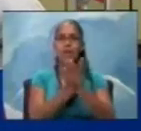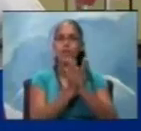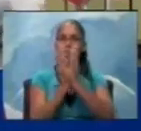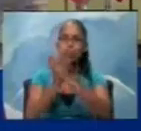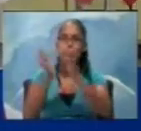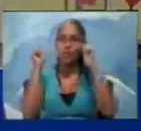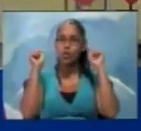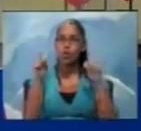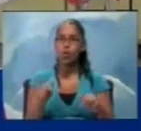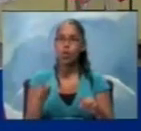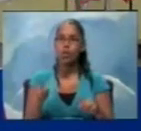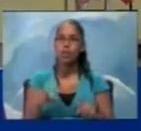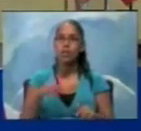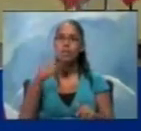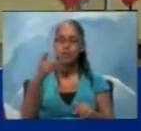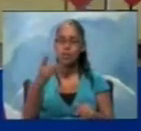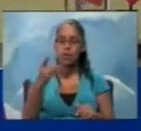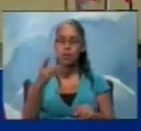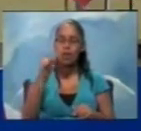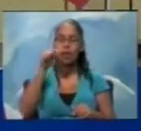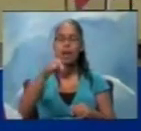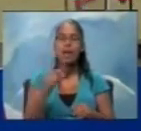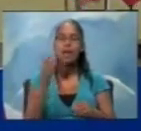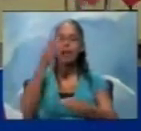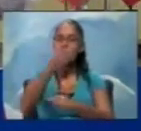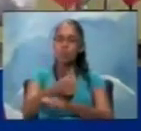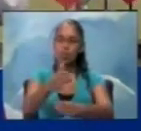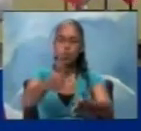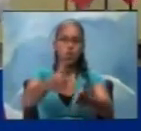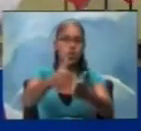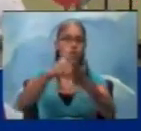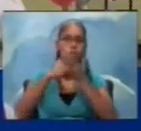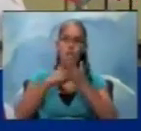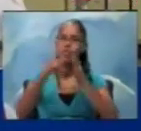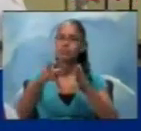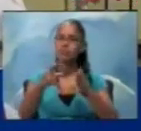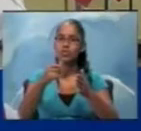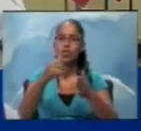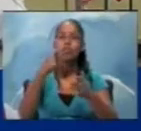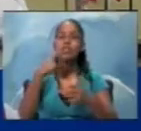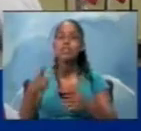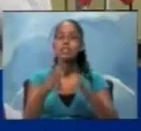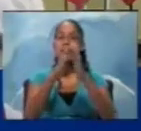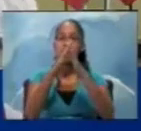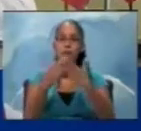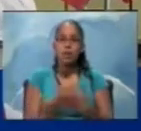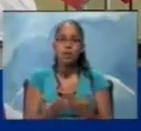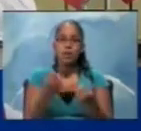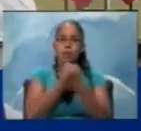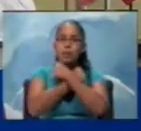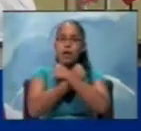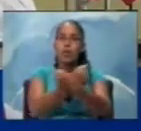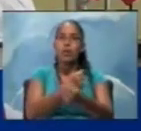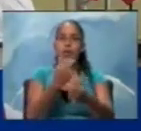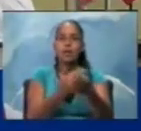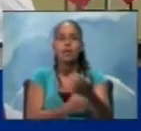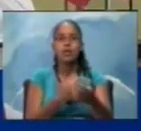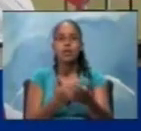hoy. Después que él entró triunfante, dice la Biblia, amados hermanos, que